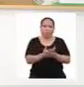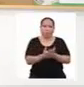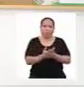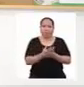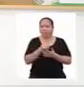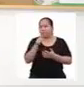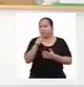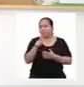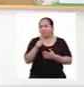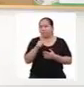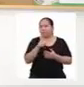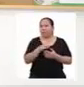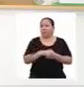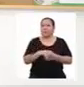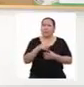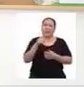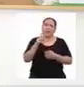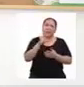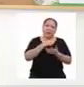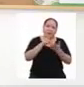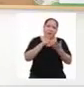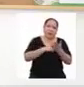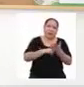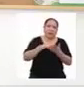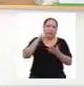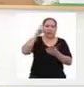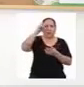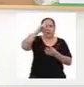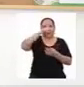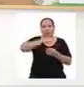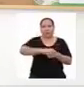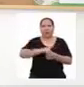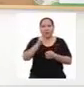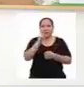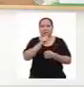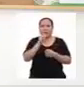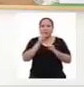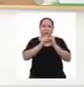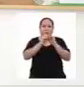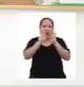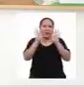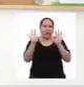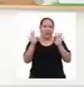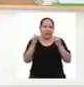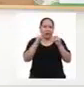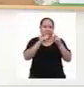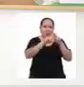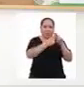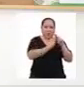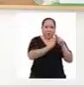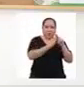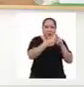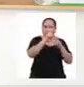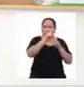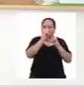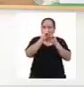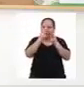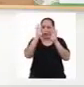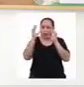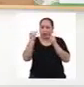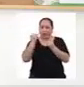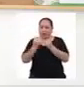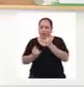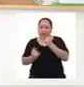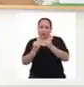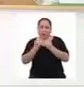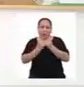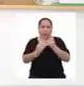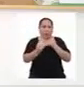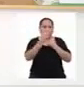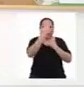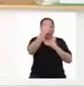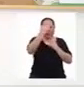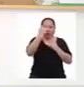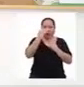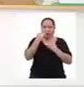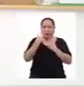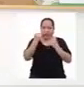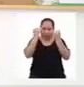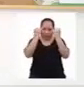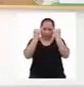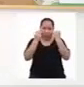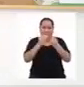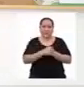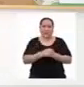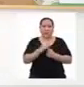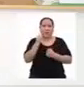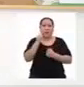lectura sea un poco más difícil, ya que no es claro el inicio y el final de cada una de las ideas. Asimismo,